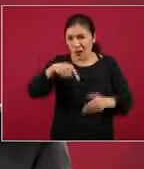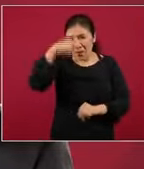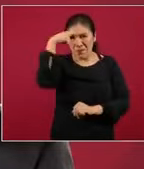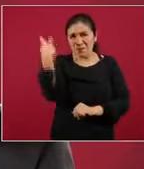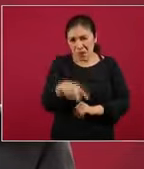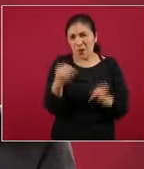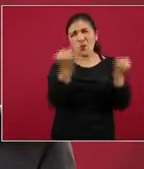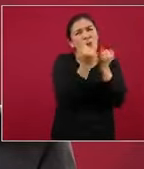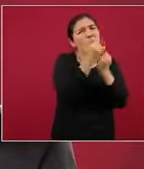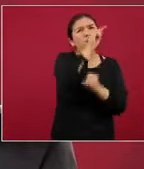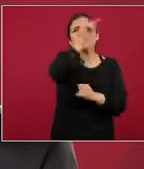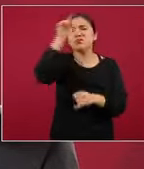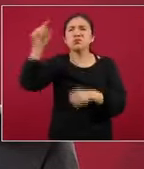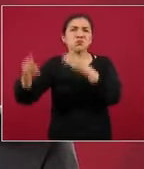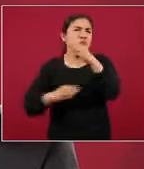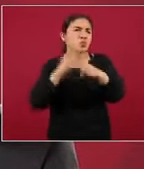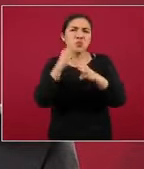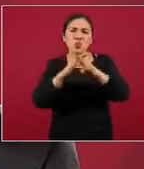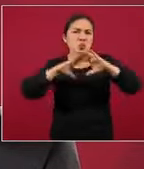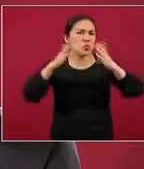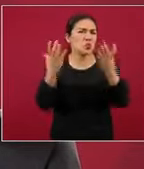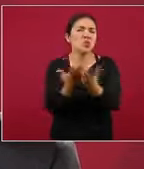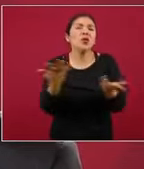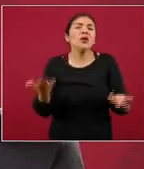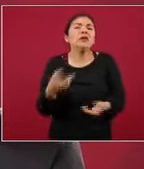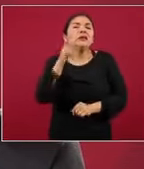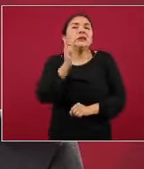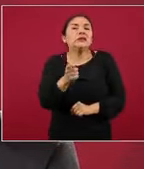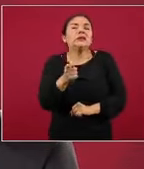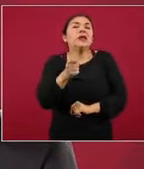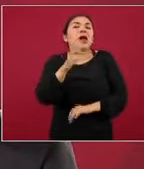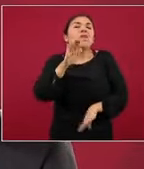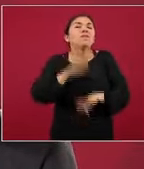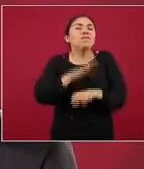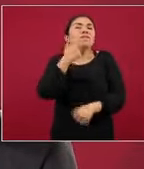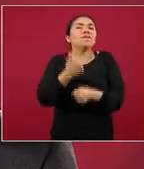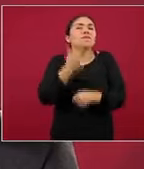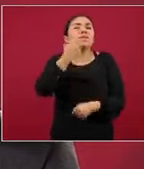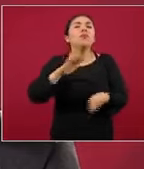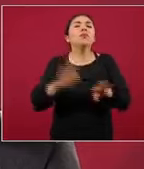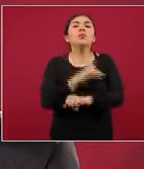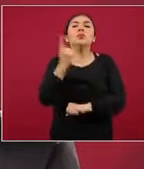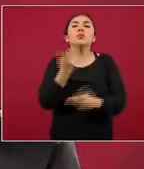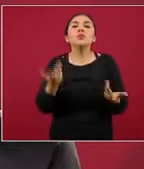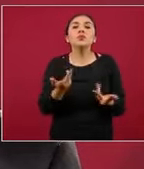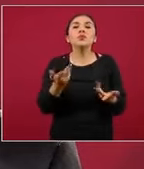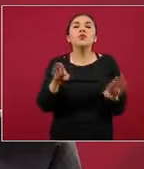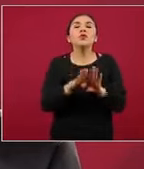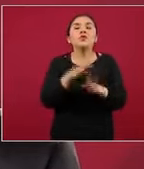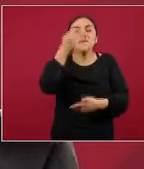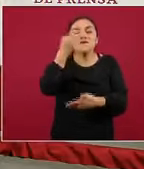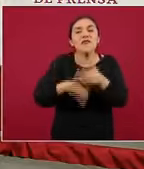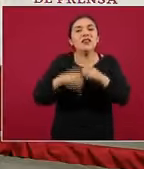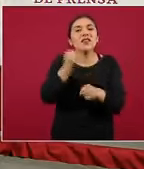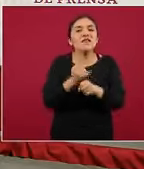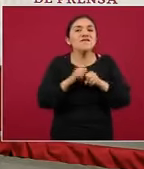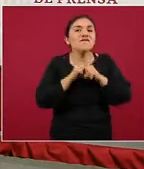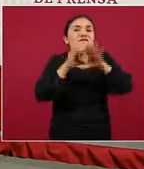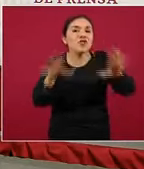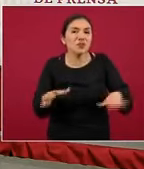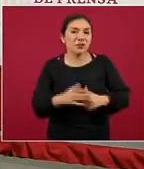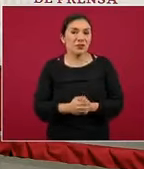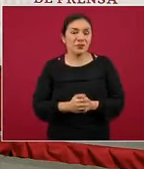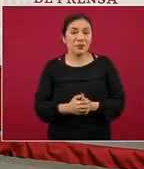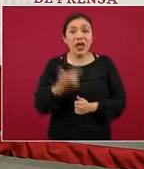solo en México, sino en muchas partes del mundo, está afectada por desinformación. La guía